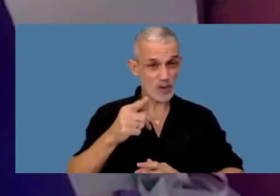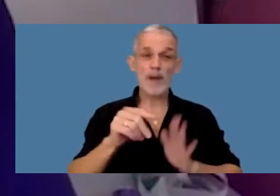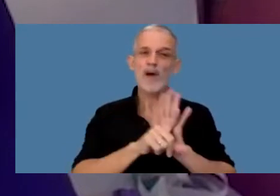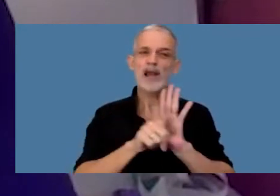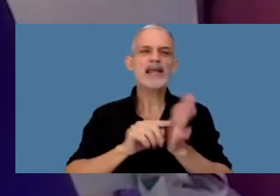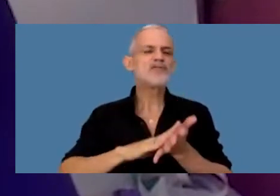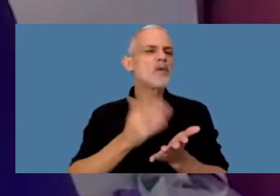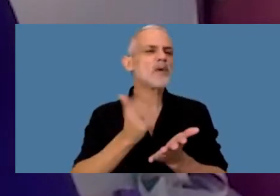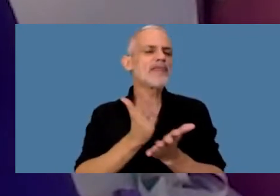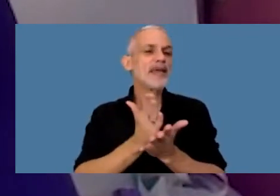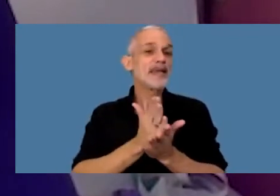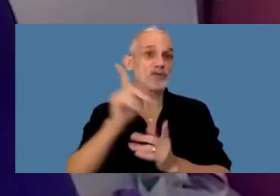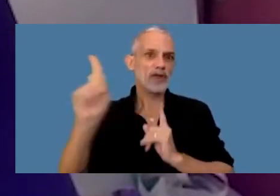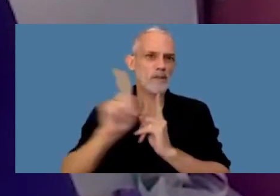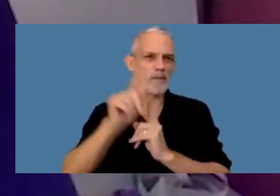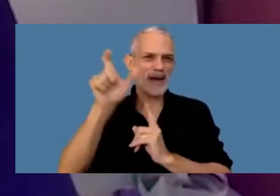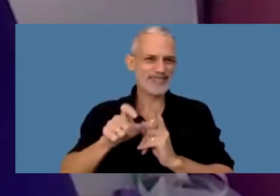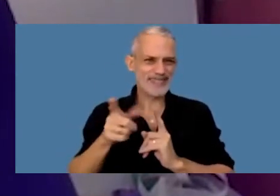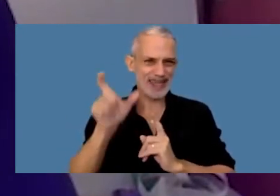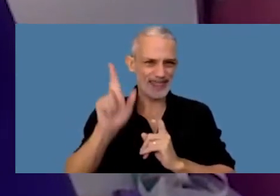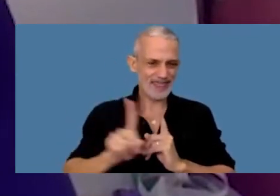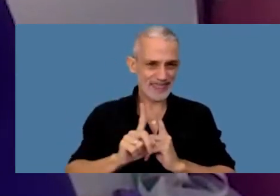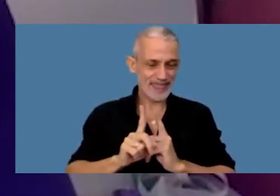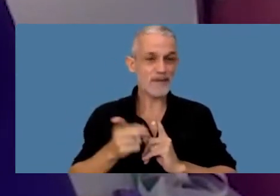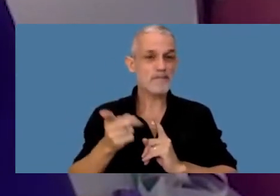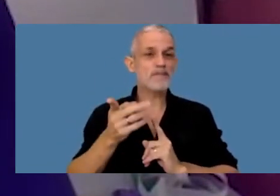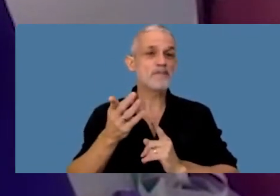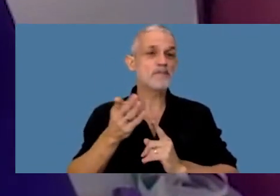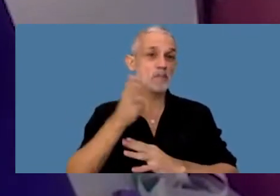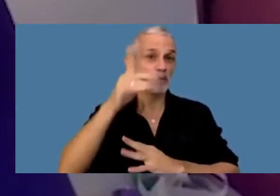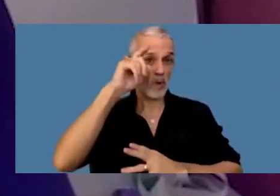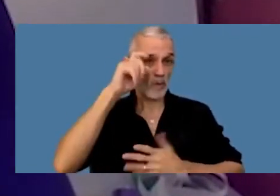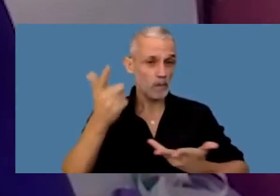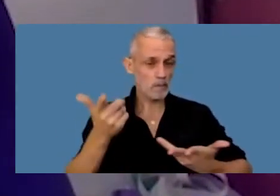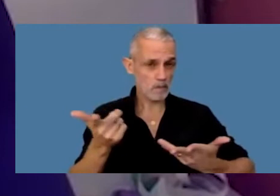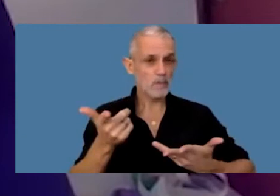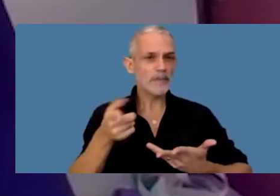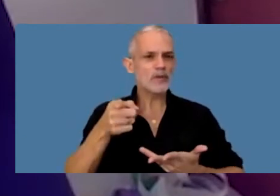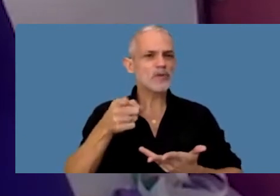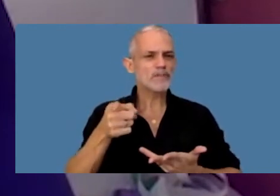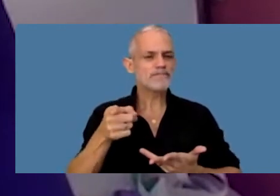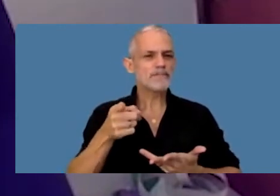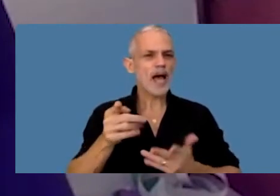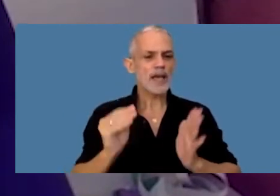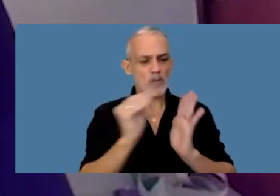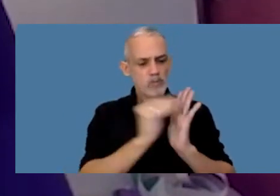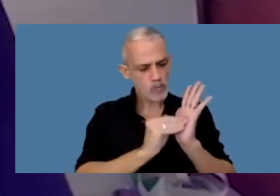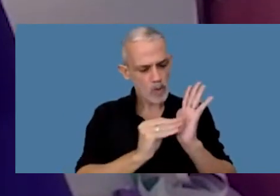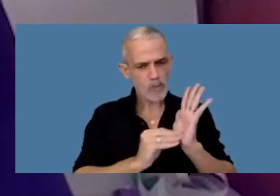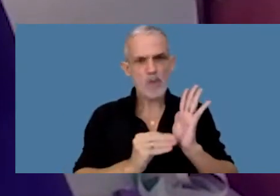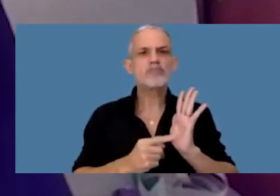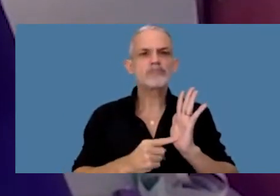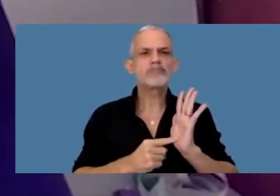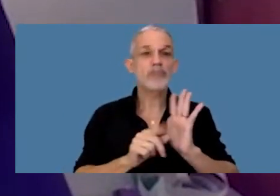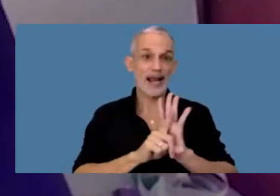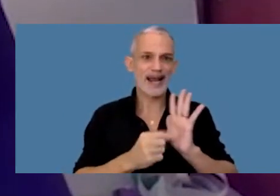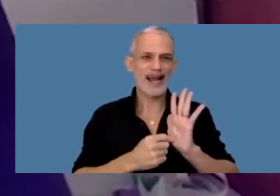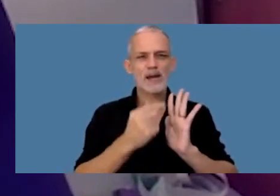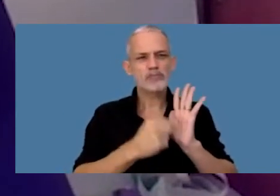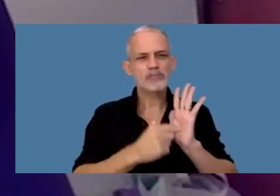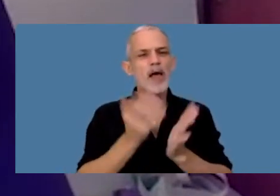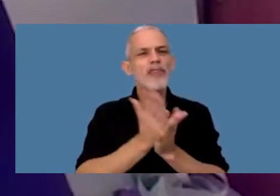humano tener que se respete nuestra salud y nuestros procesos reproductivos,